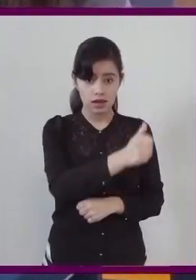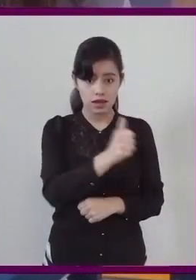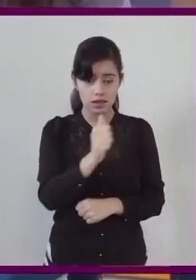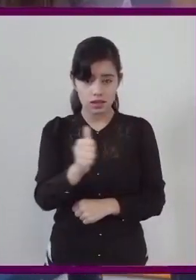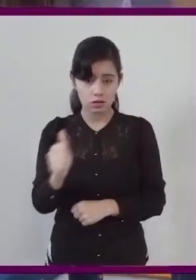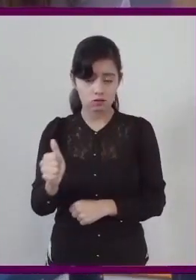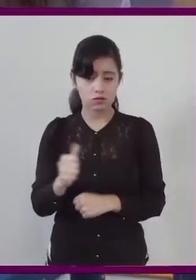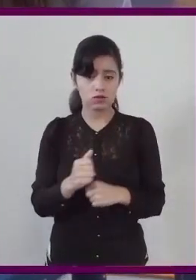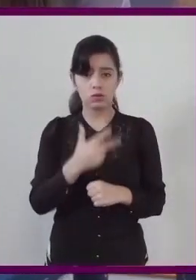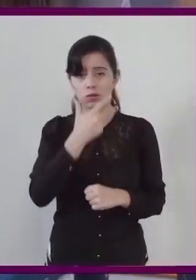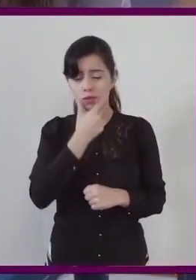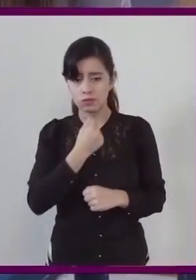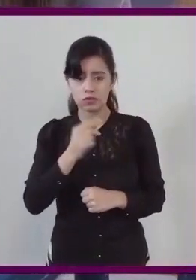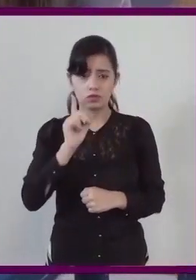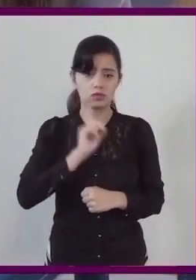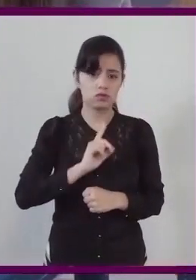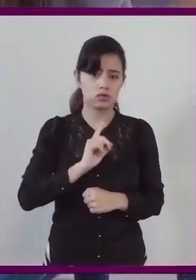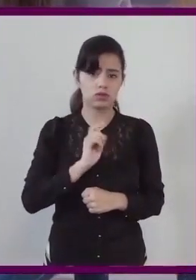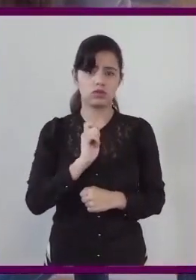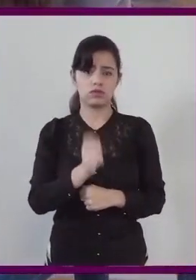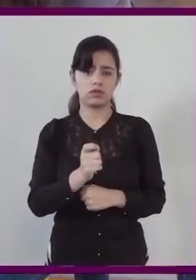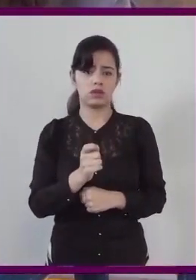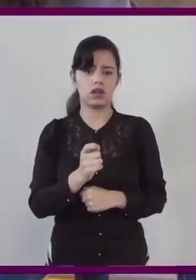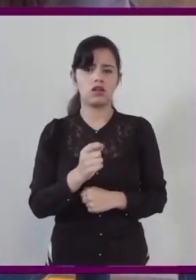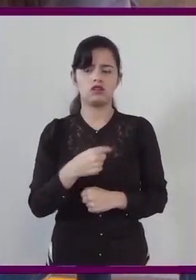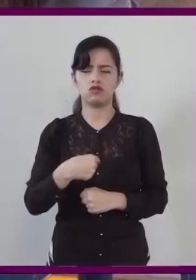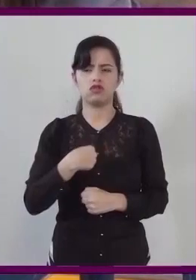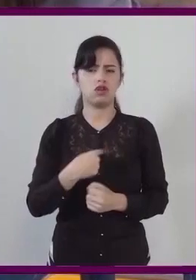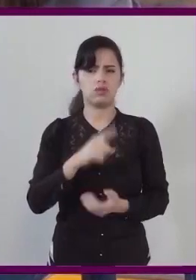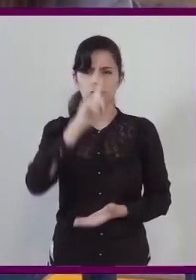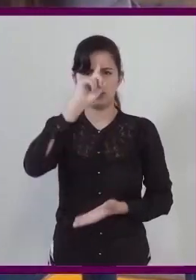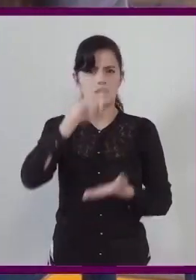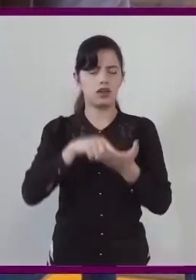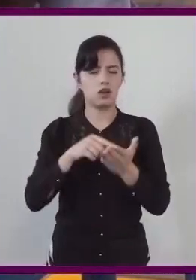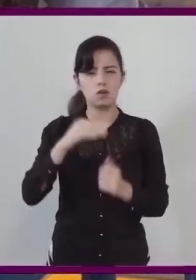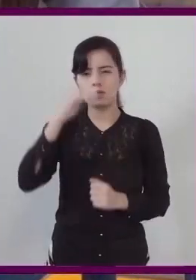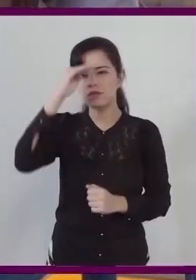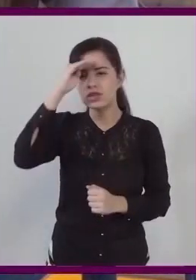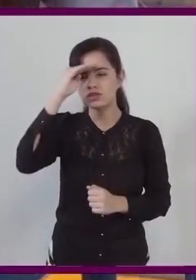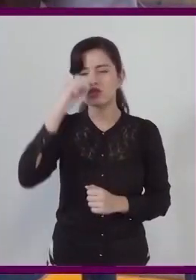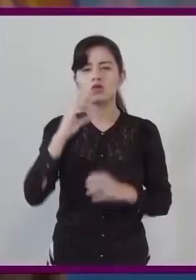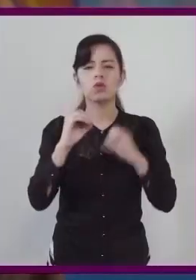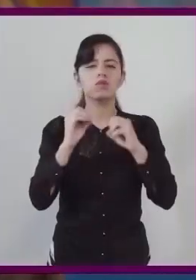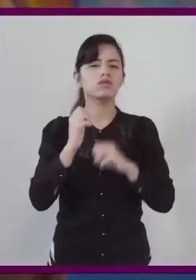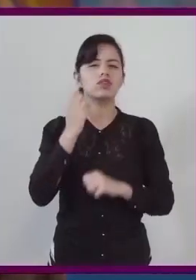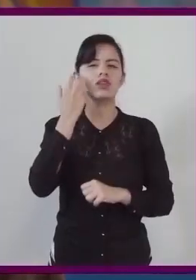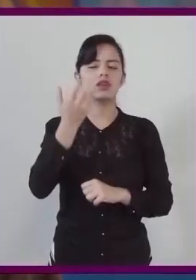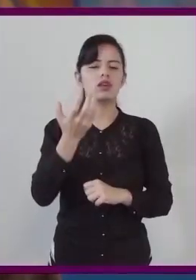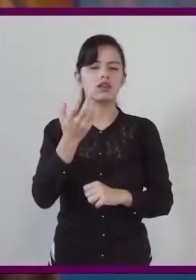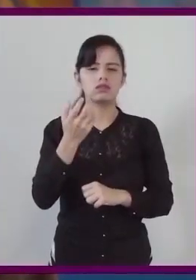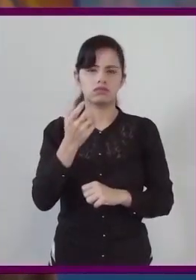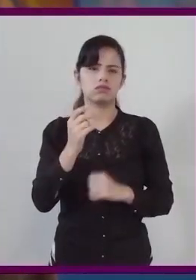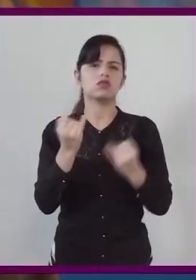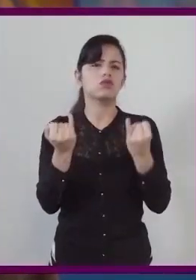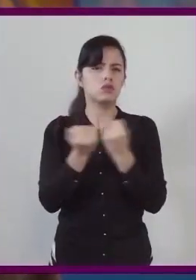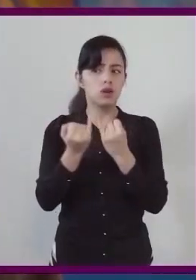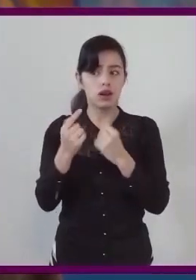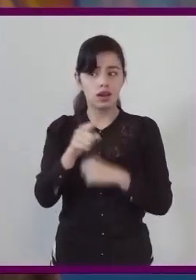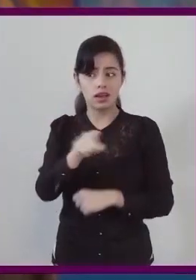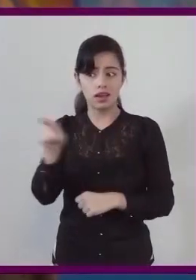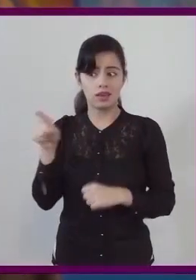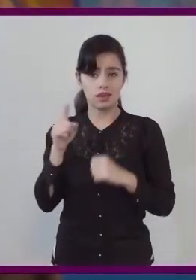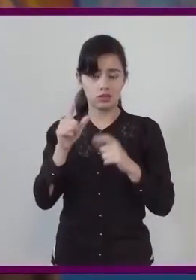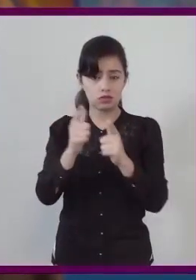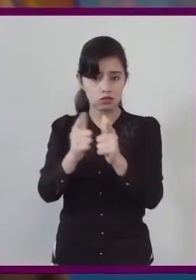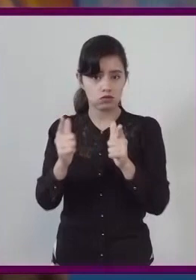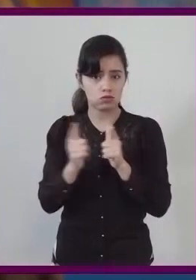uno de nosotros no es solo producto de lo que cree, piensa o desea individualmente, sino de los grupos culturales a los